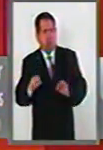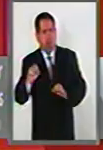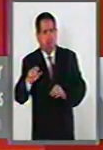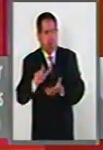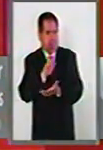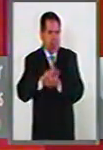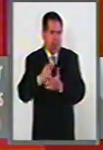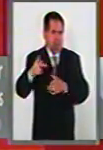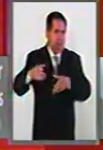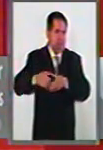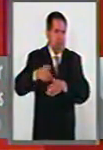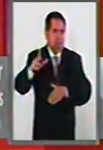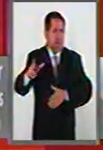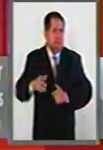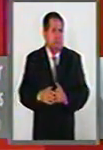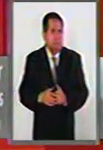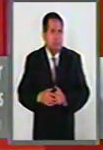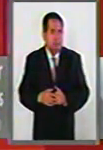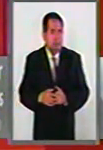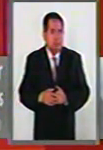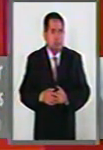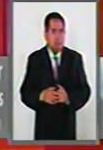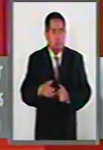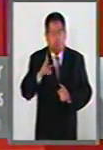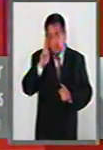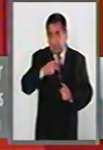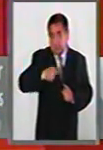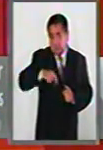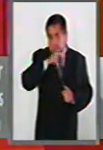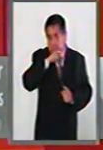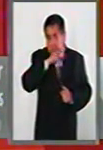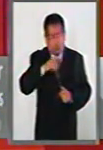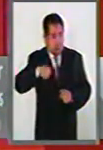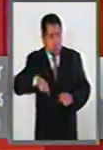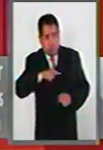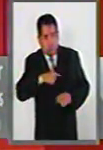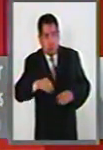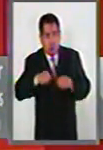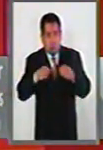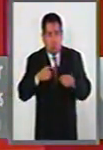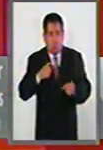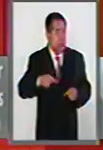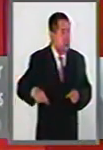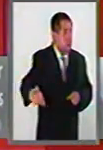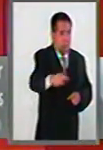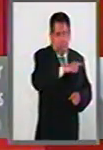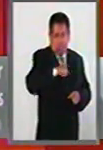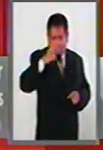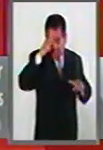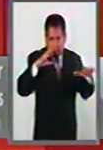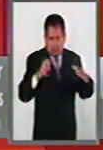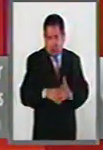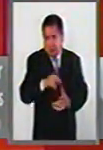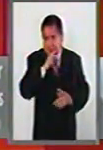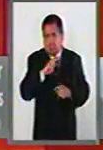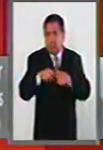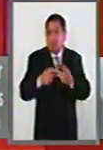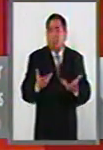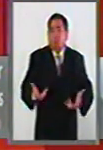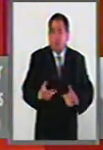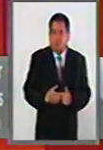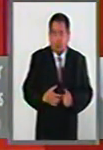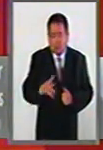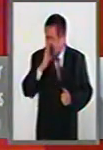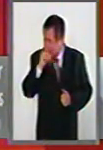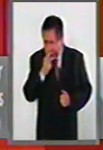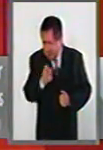legal, ¿verdad? Los que vamos a estar preocupados por nuestra situación legal vamos a ser todos los mexicanos. No puede